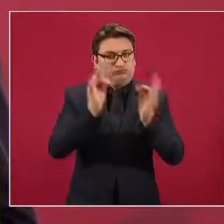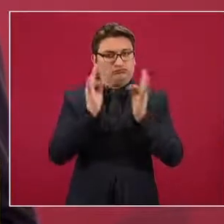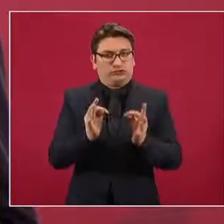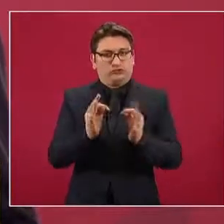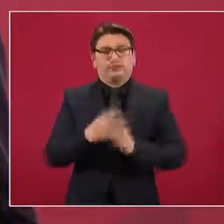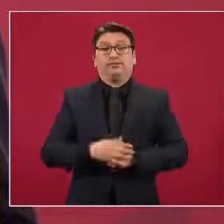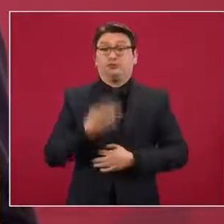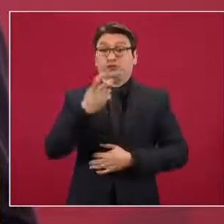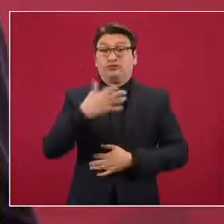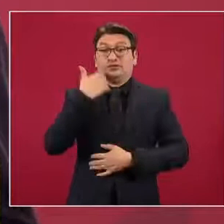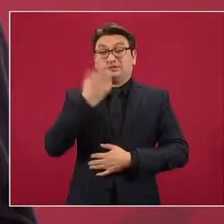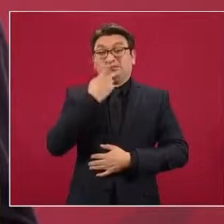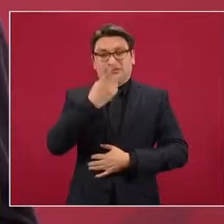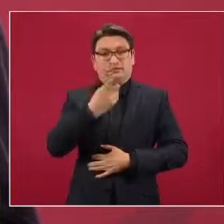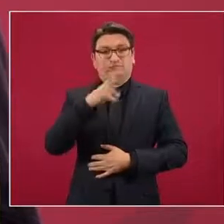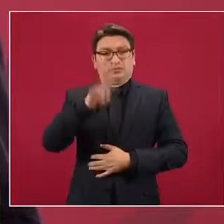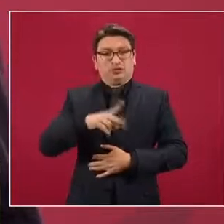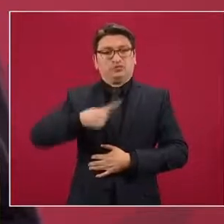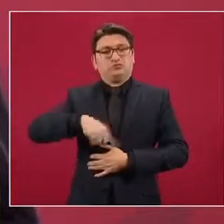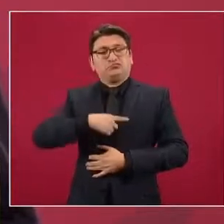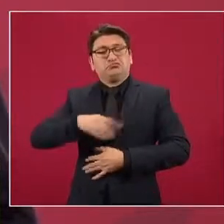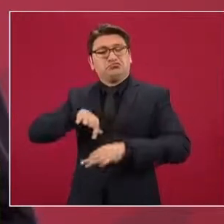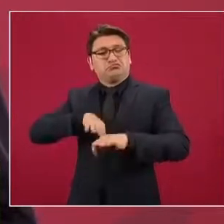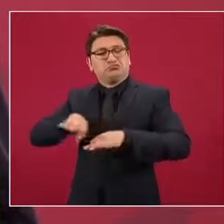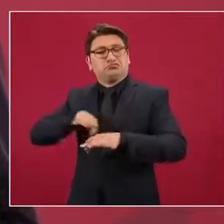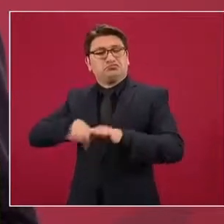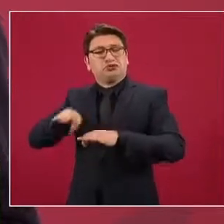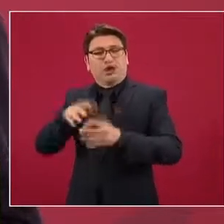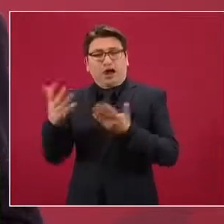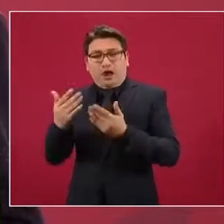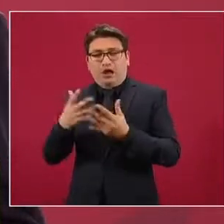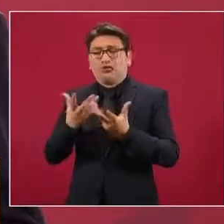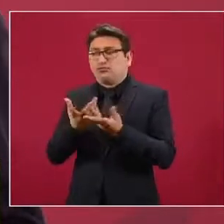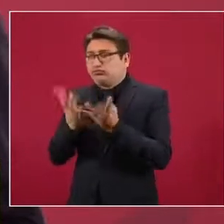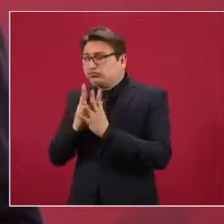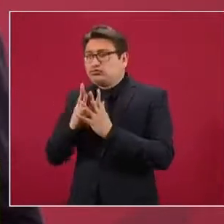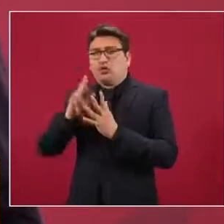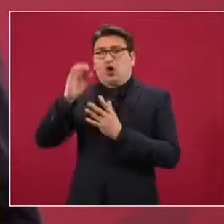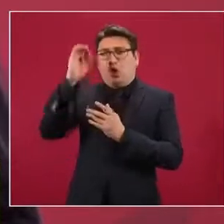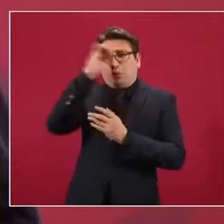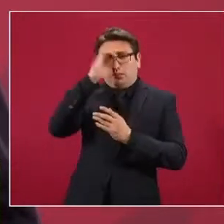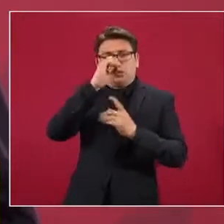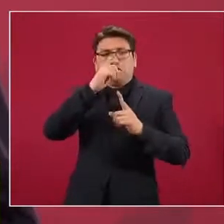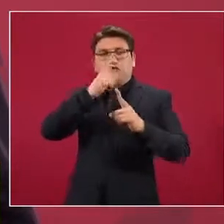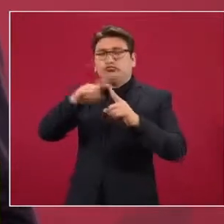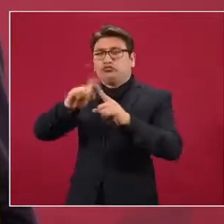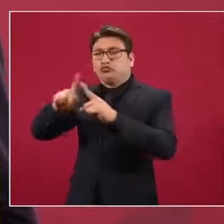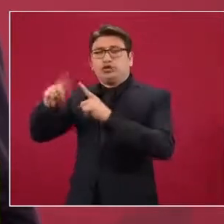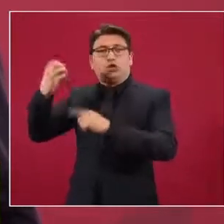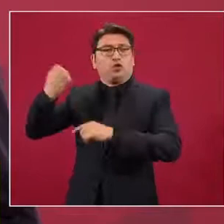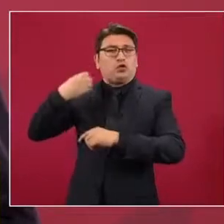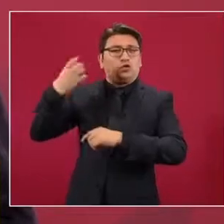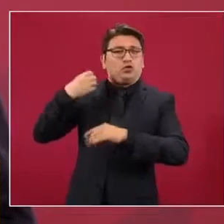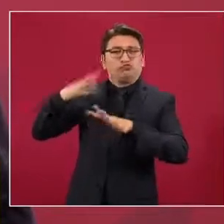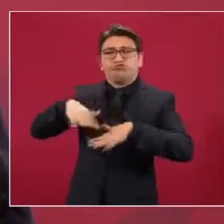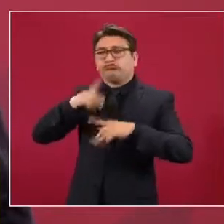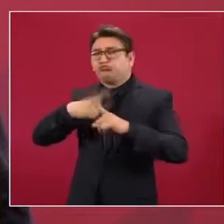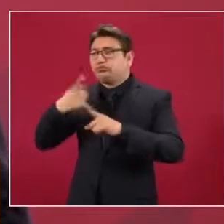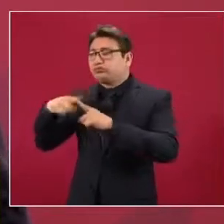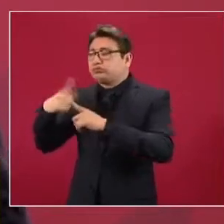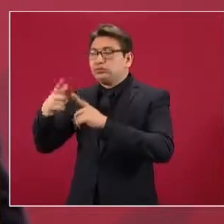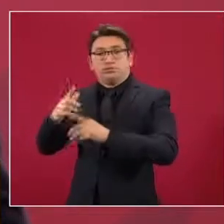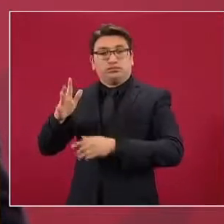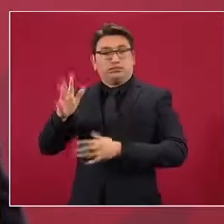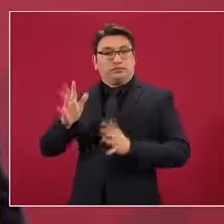que empezamos nuestro trabajo de unir opiniones, de hacer foros, etcétera, pero nos sorprendió